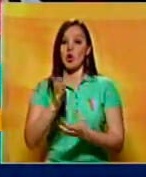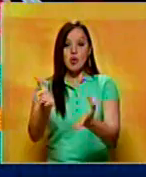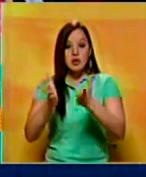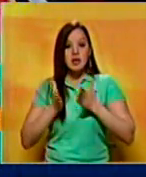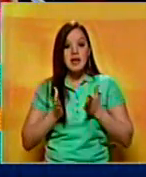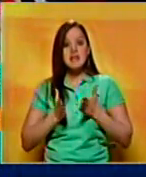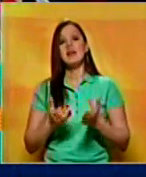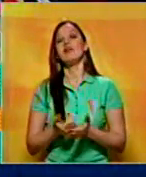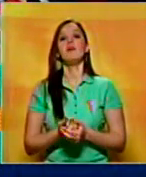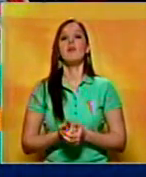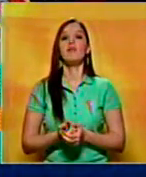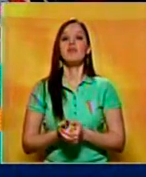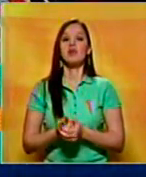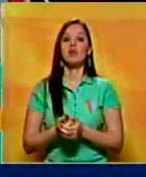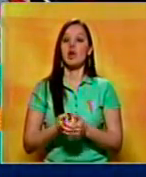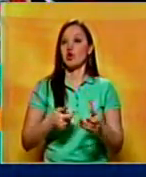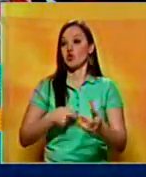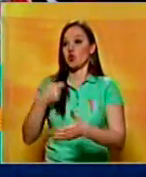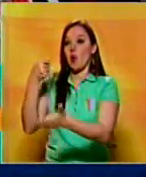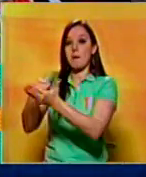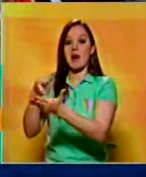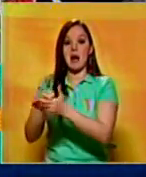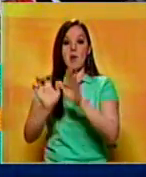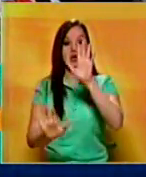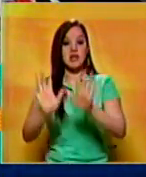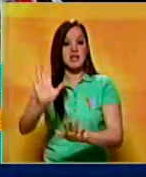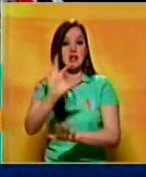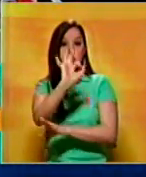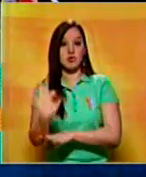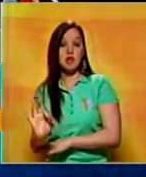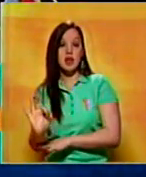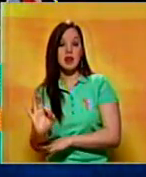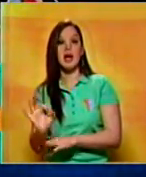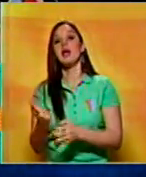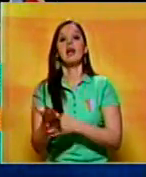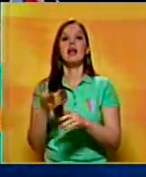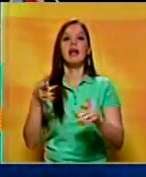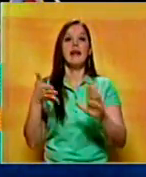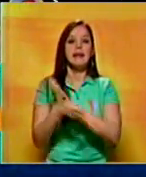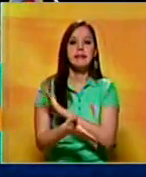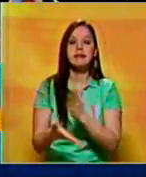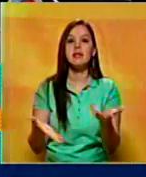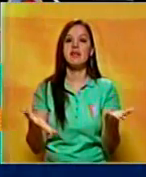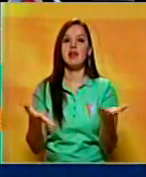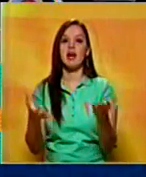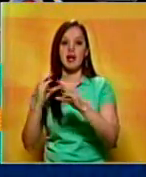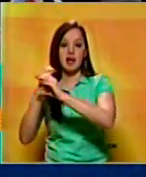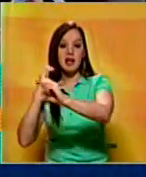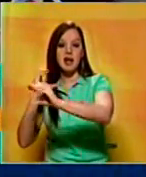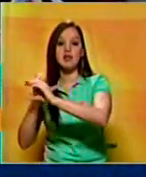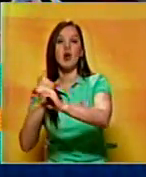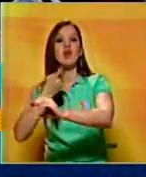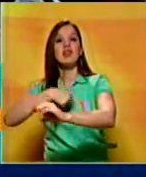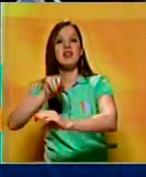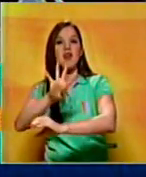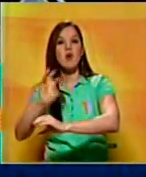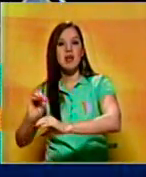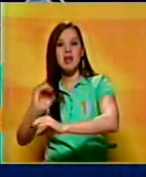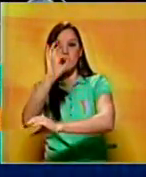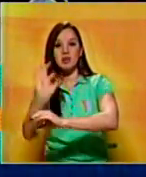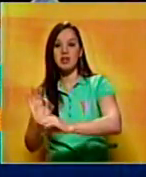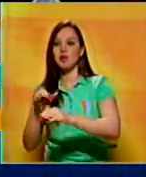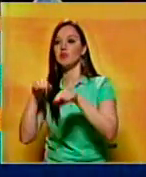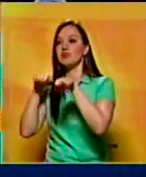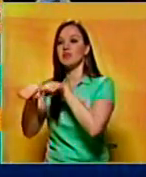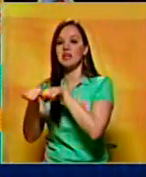estamos pagando. Es decir, pagamos 15% más, pero nos encontramos de que el parque automotor de rutas extraurbanas tiene un 40% de las unidades en